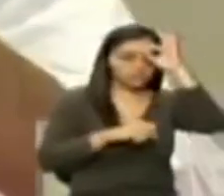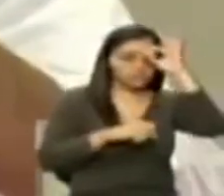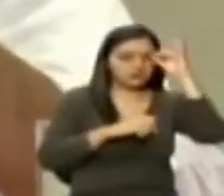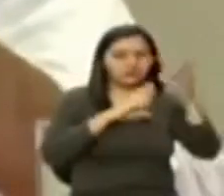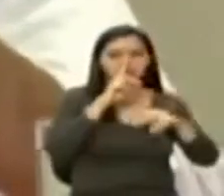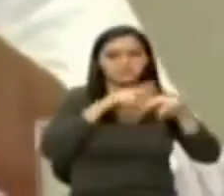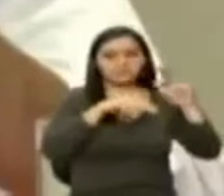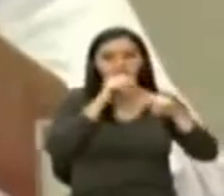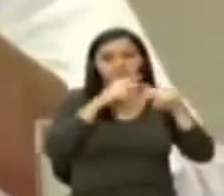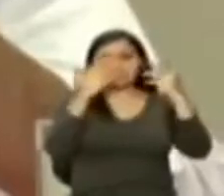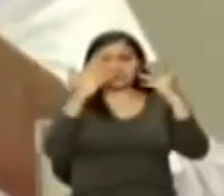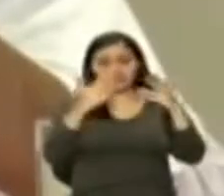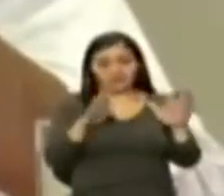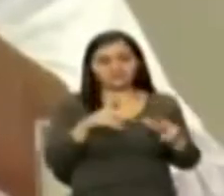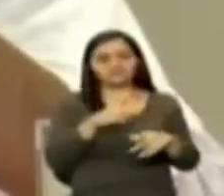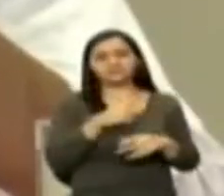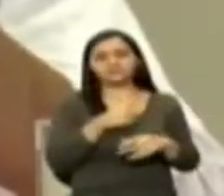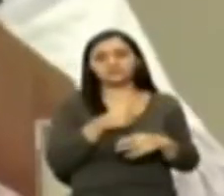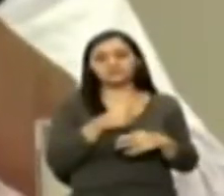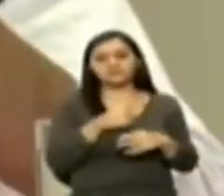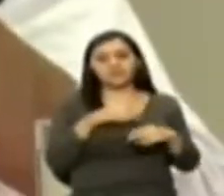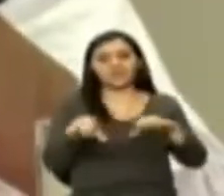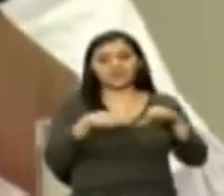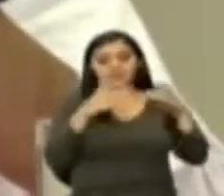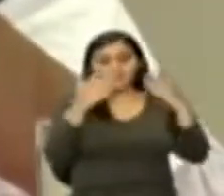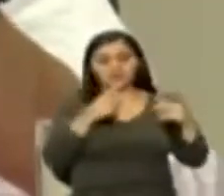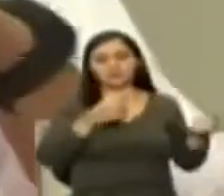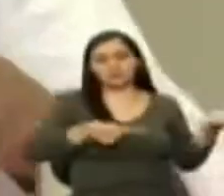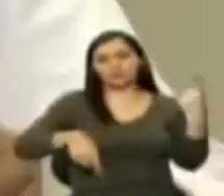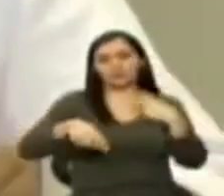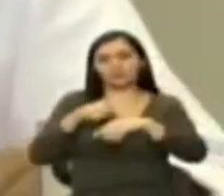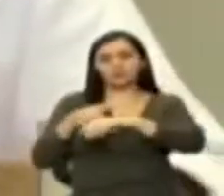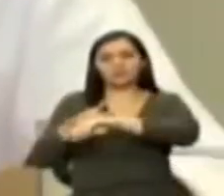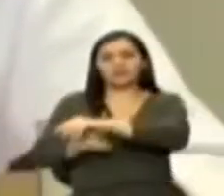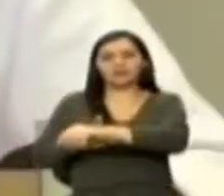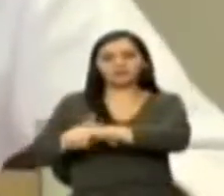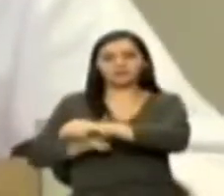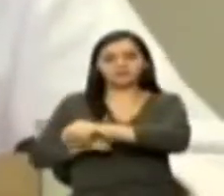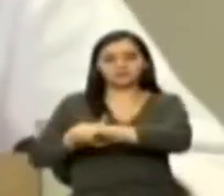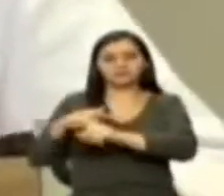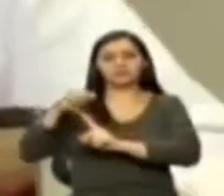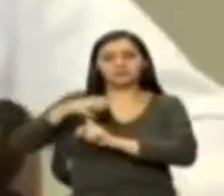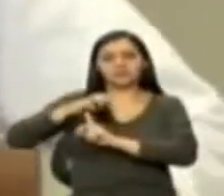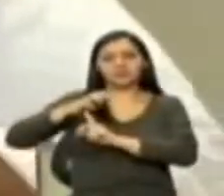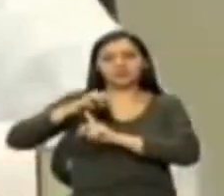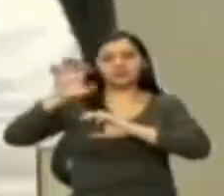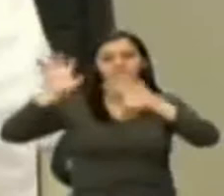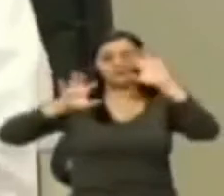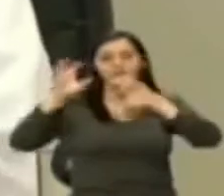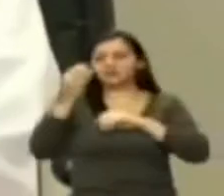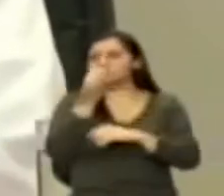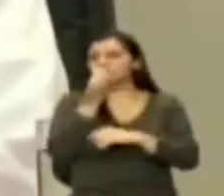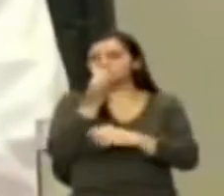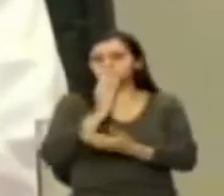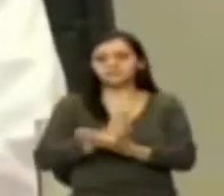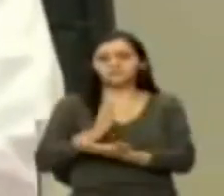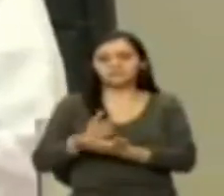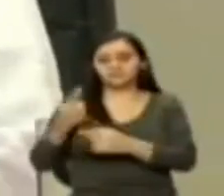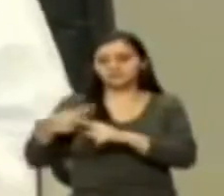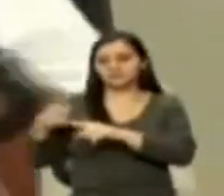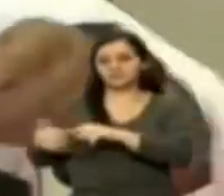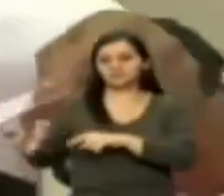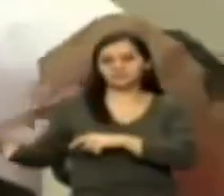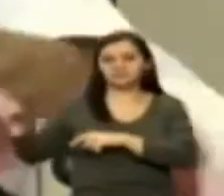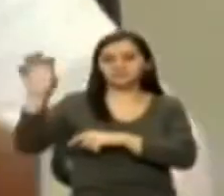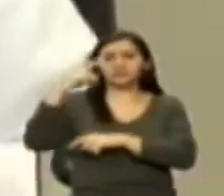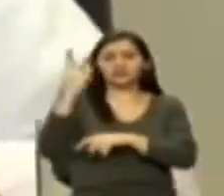etcétera. Luego de esto, pues, regresamos a Maca, nos esperaban, pues, en el parque, tremenda feria gastronómica, pese a que llegamos con